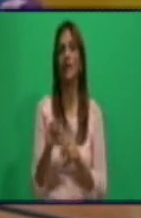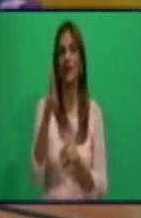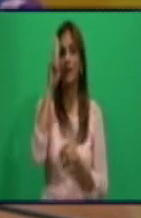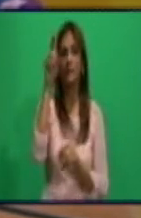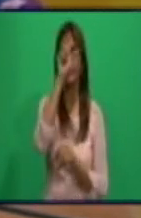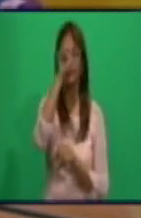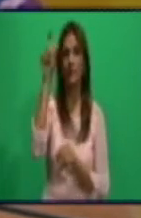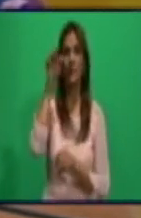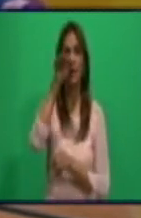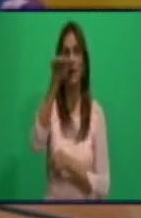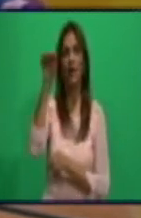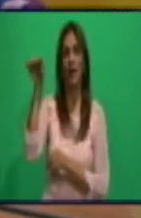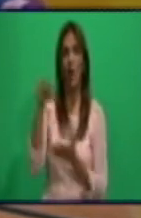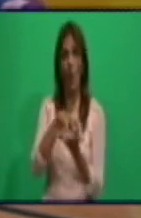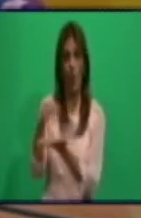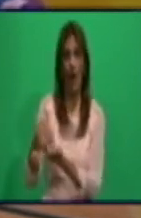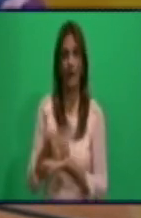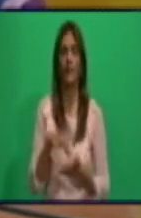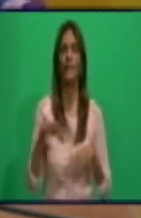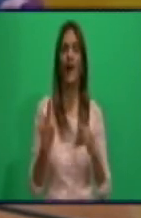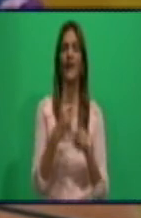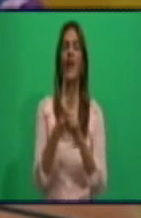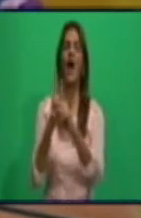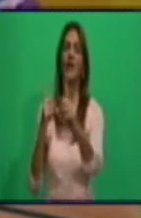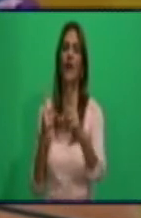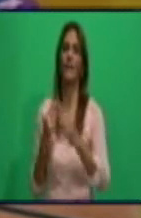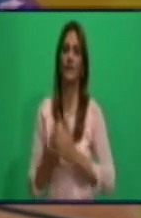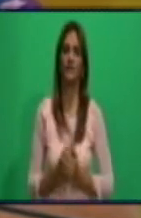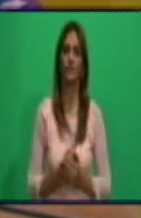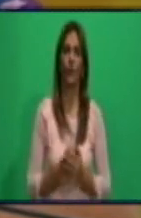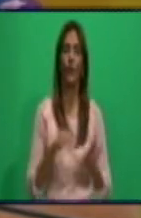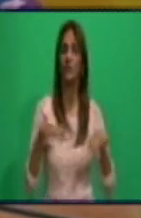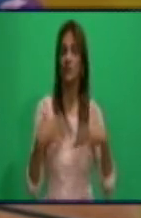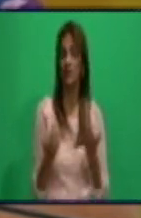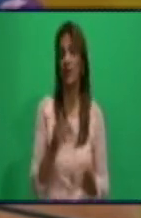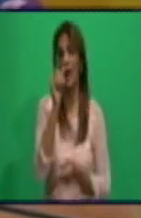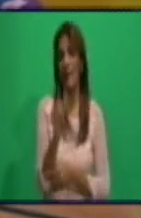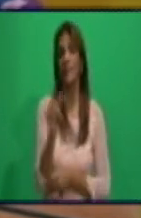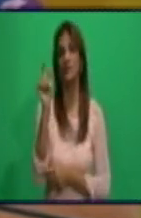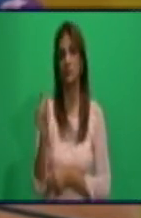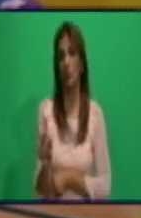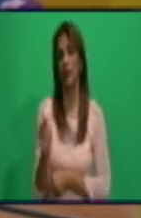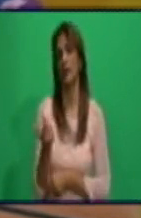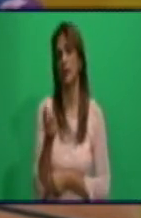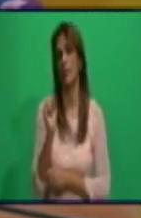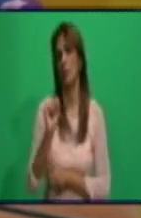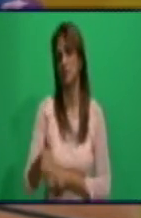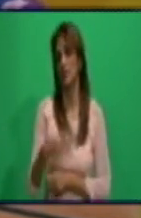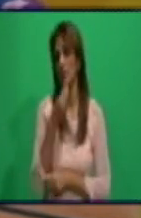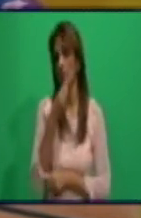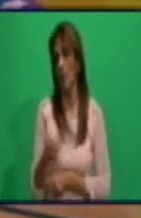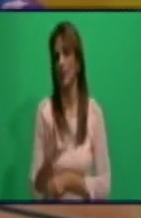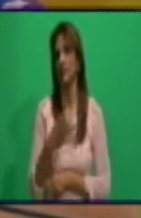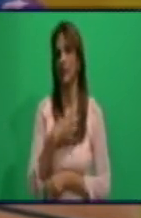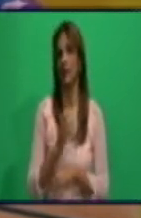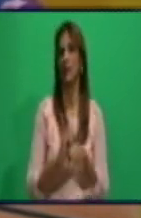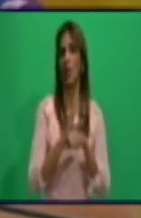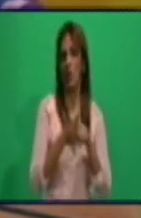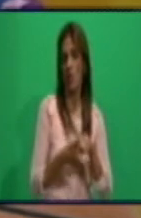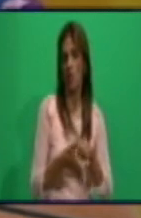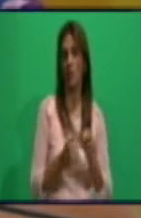todas las categorías pero en particular de los contactos de los casos confirmados ya nosotros estamos cerrando en toda la provincia